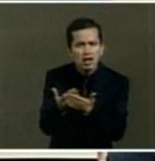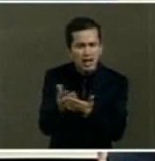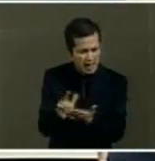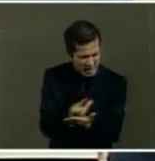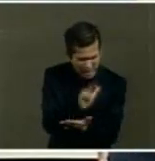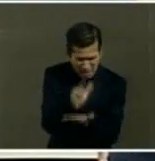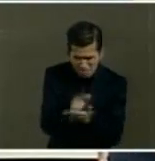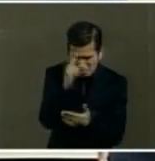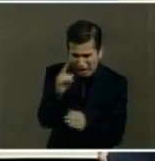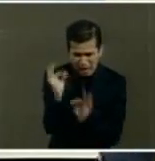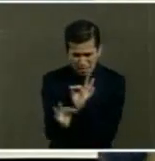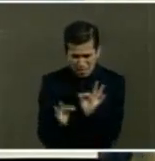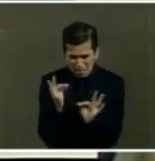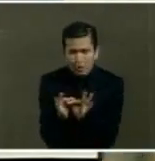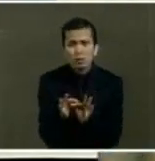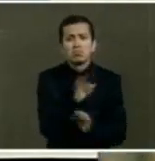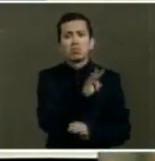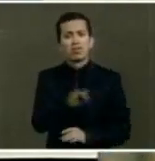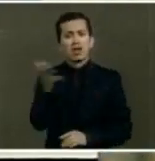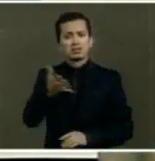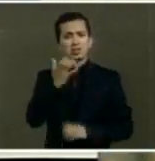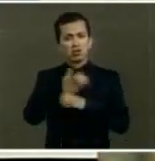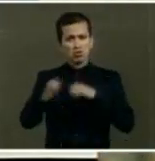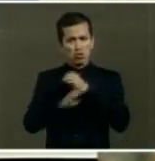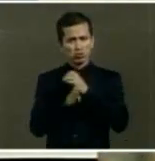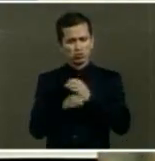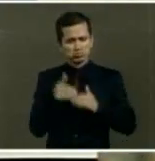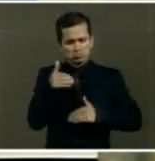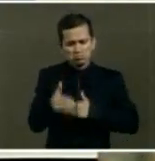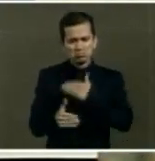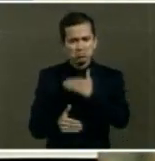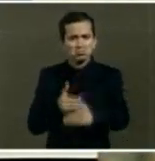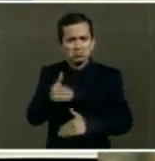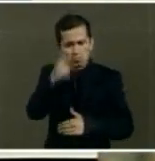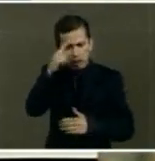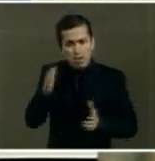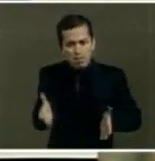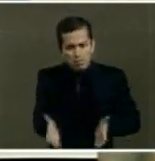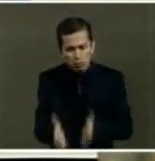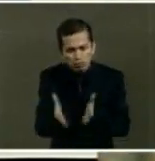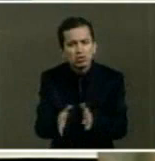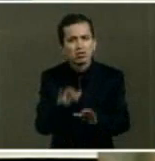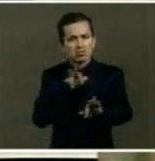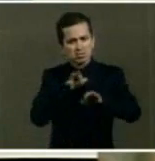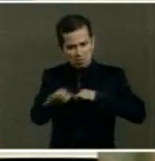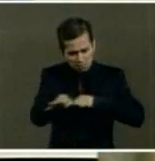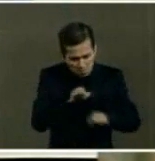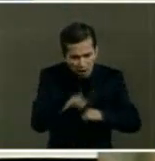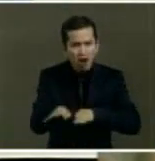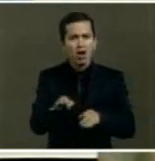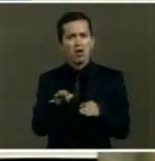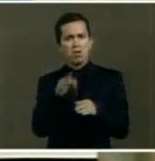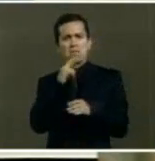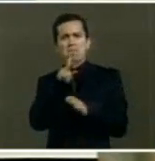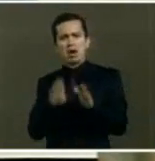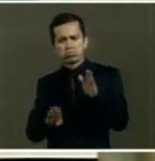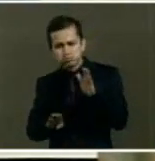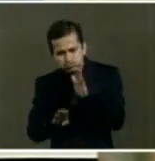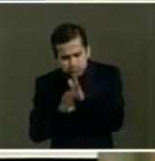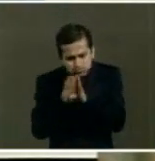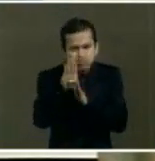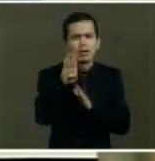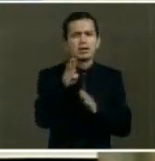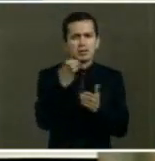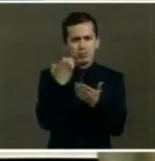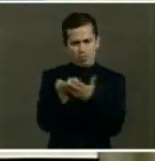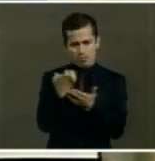acciones coordinadas a fin de impulsar la reactivación económica y el empleo a través del manejo responsable de las